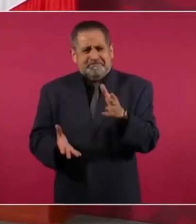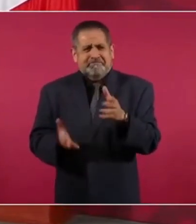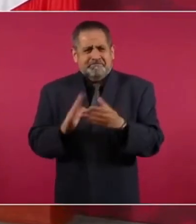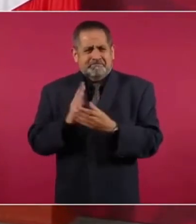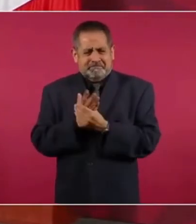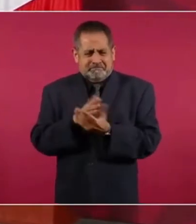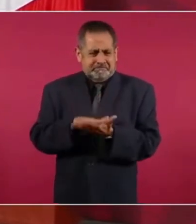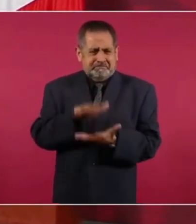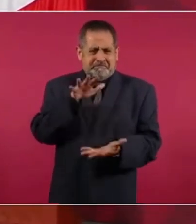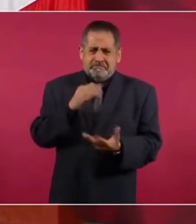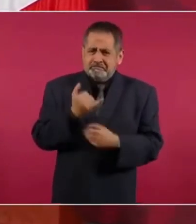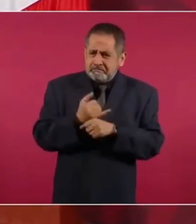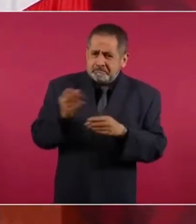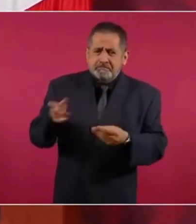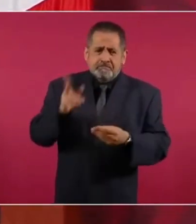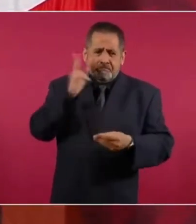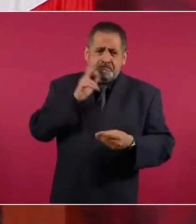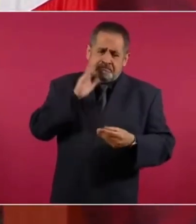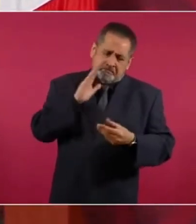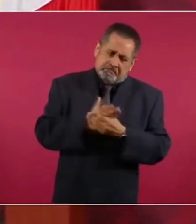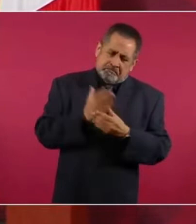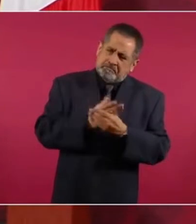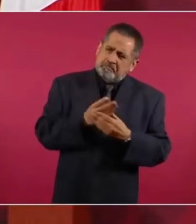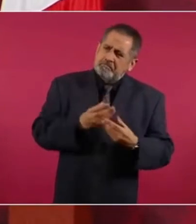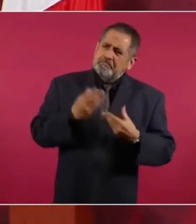con información, con pruebas.